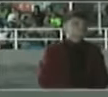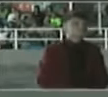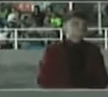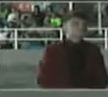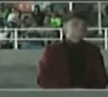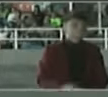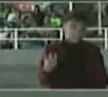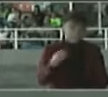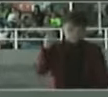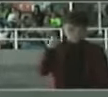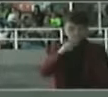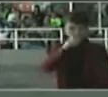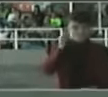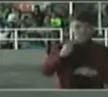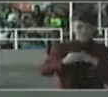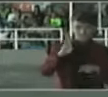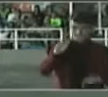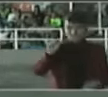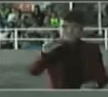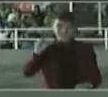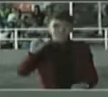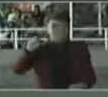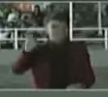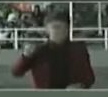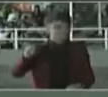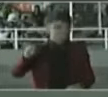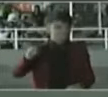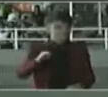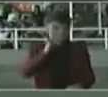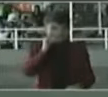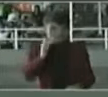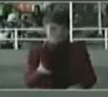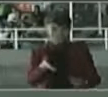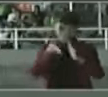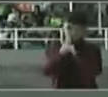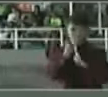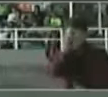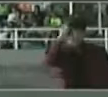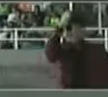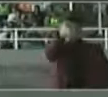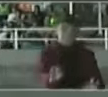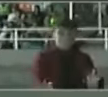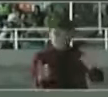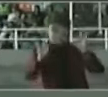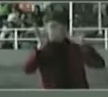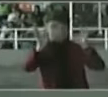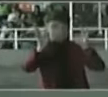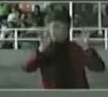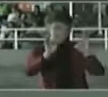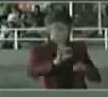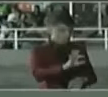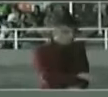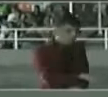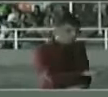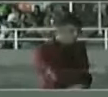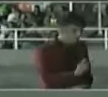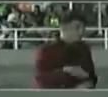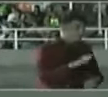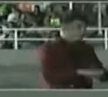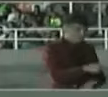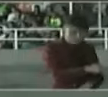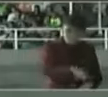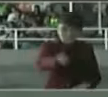Balaán no fue el mejor de los profetas. Siendo llamado para maldecir al pueblo de